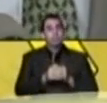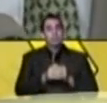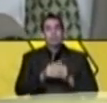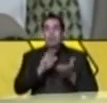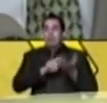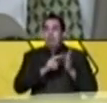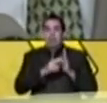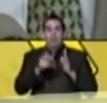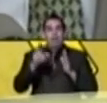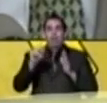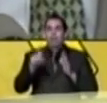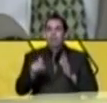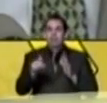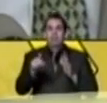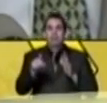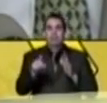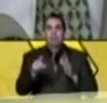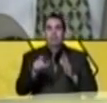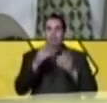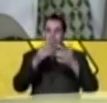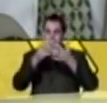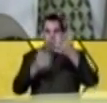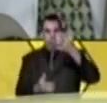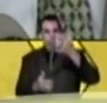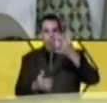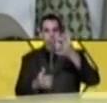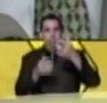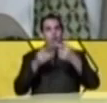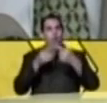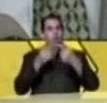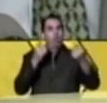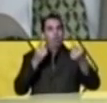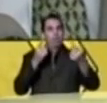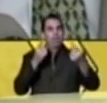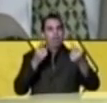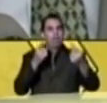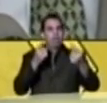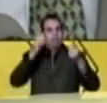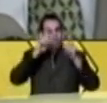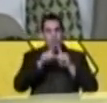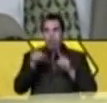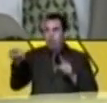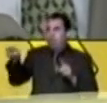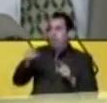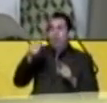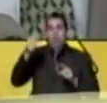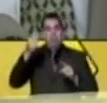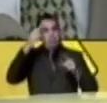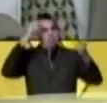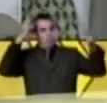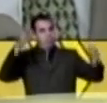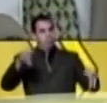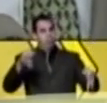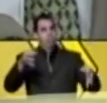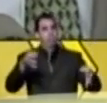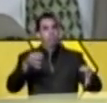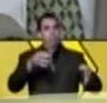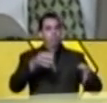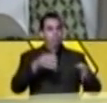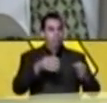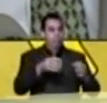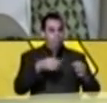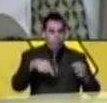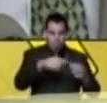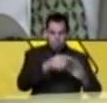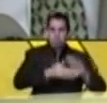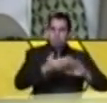inconsistente incompatible y contrario a los acuerdos que ellos de manera unilateral se levanten de una mesa de negociación que ha estado